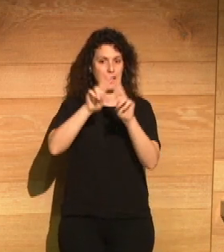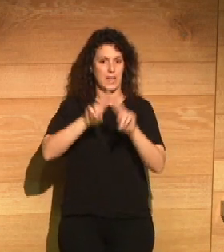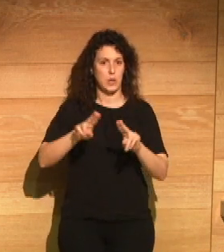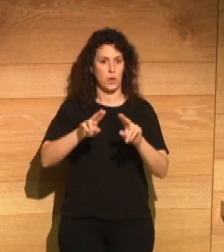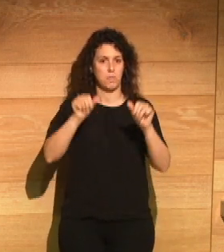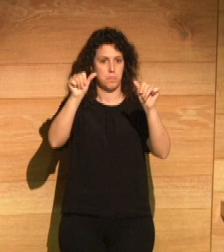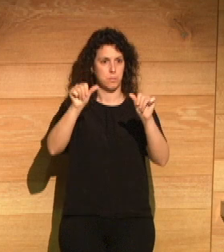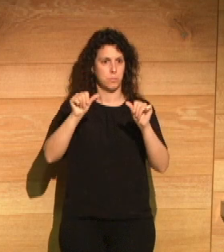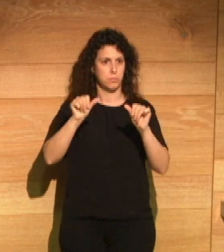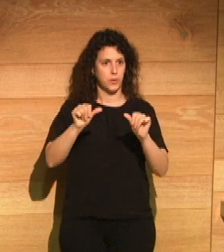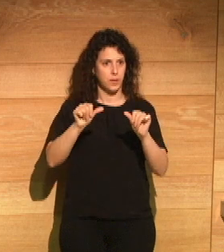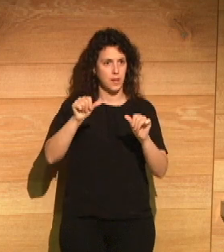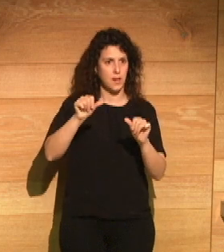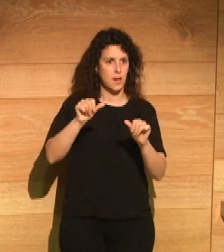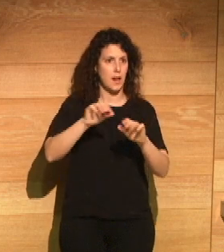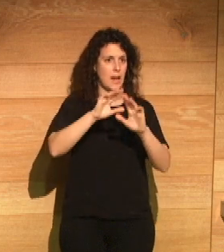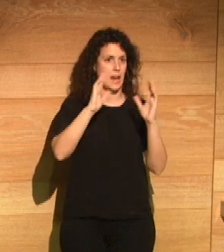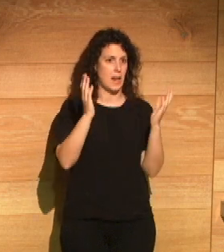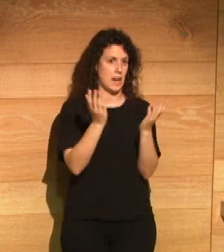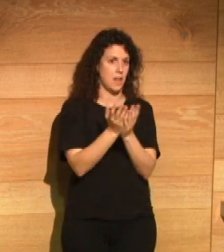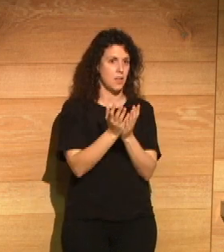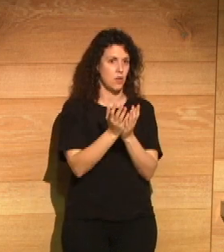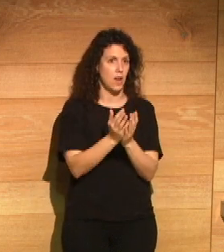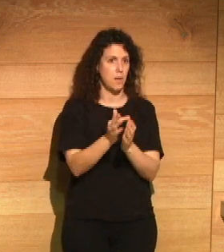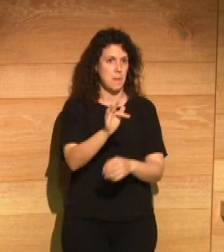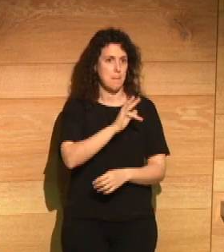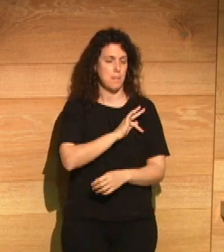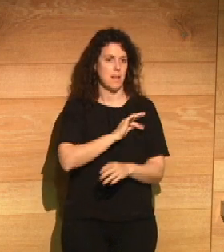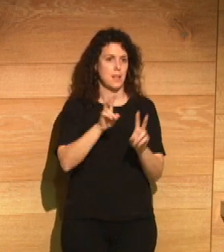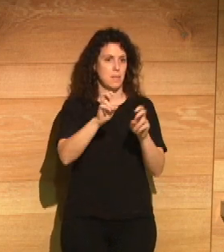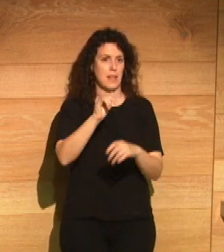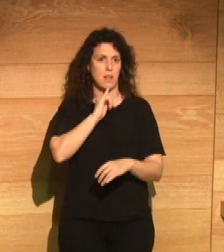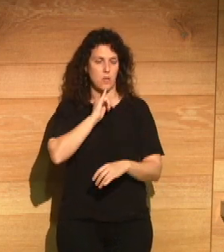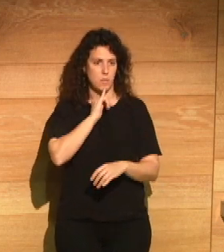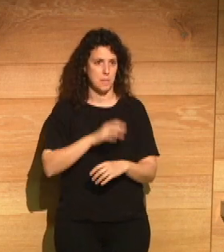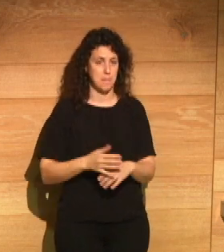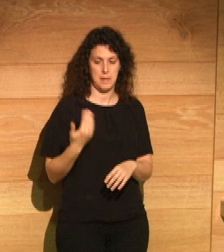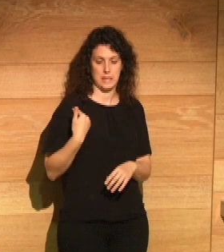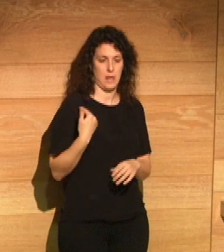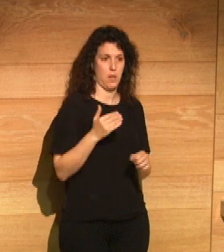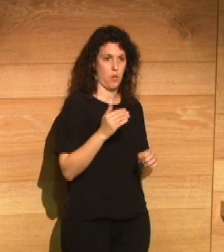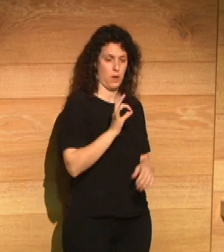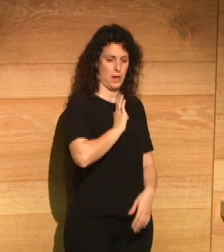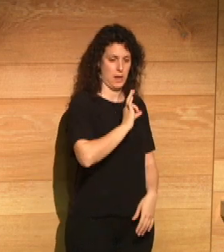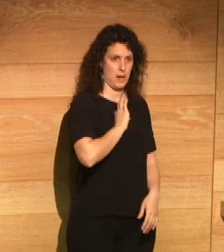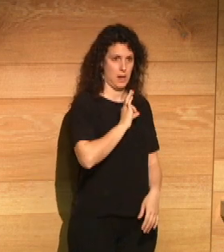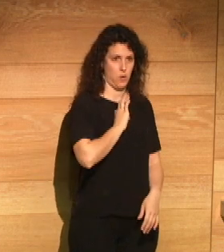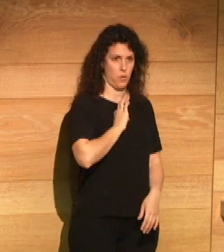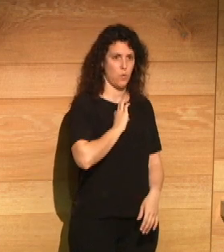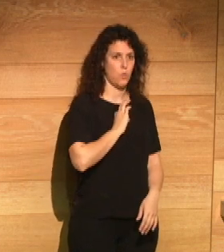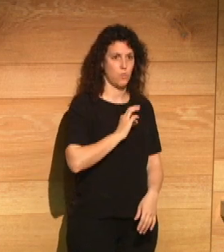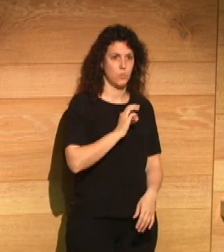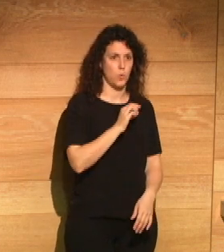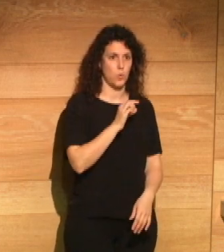los National Book Awards y su traducción a una decena de idiomas. El pasado mes de enero, un jurado presidido